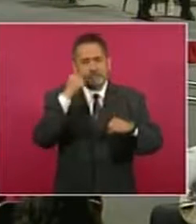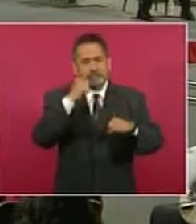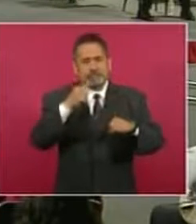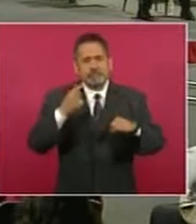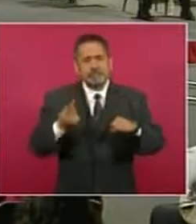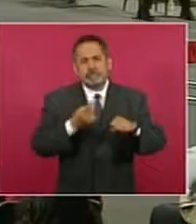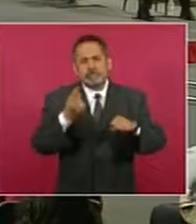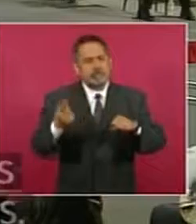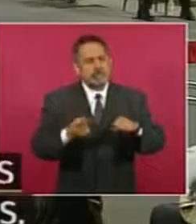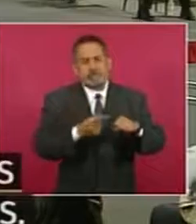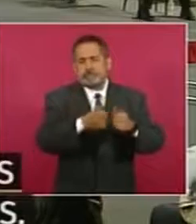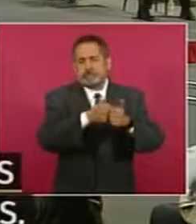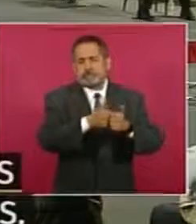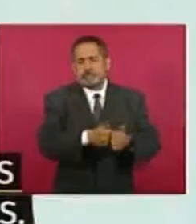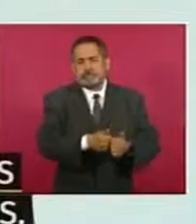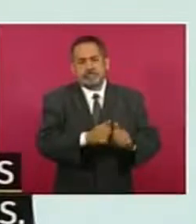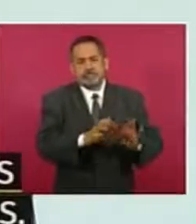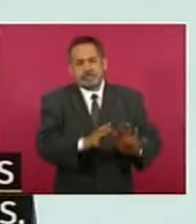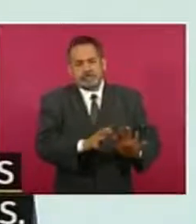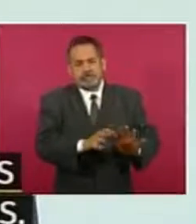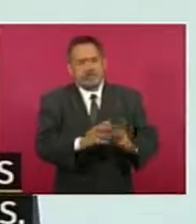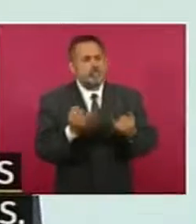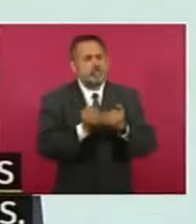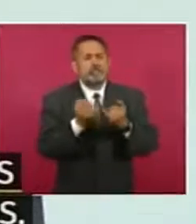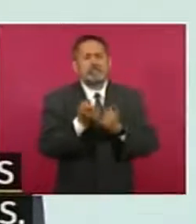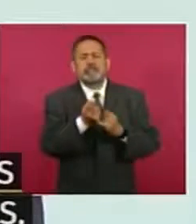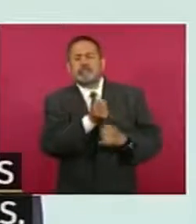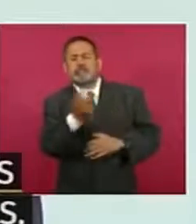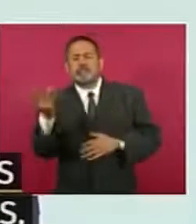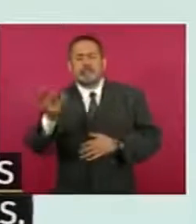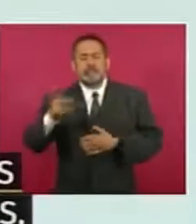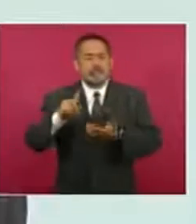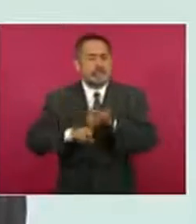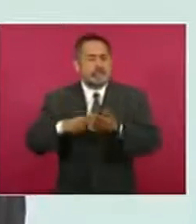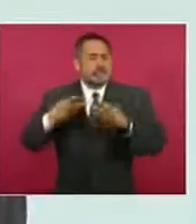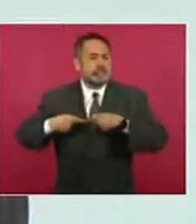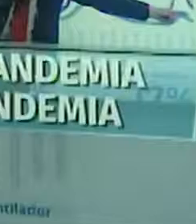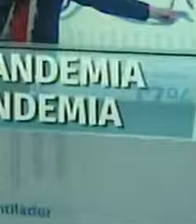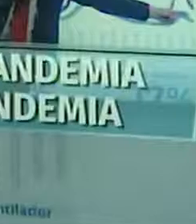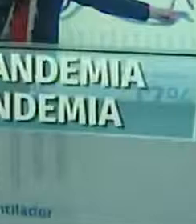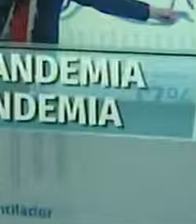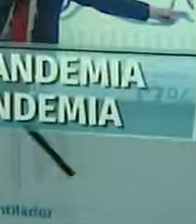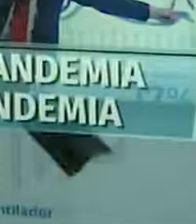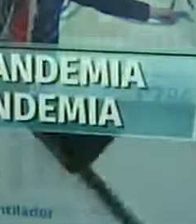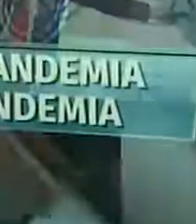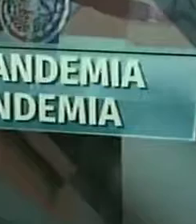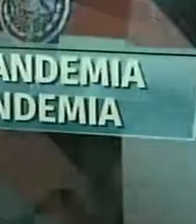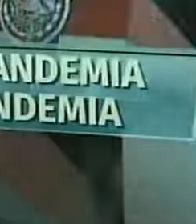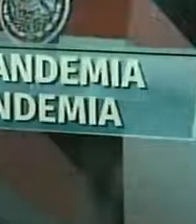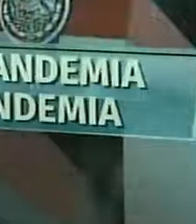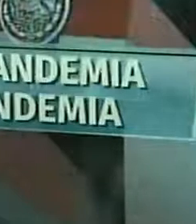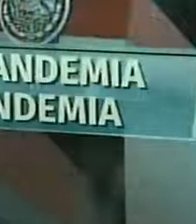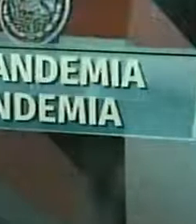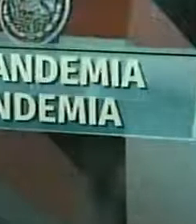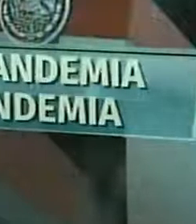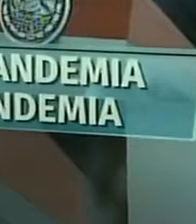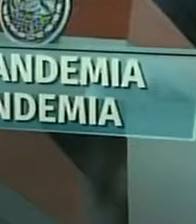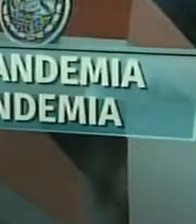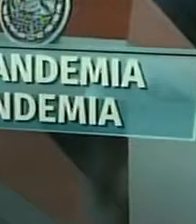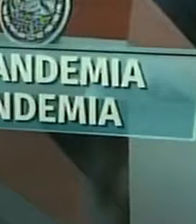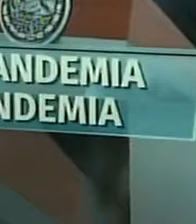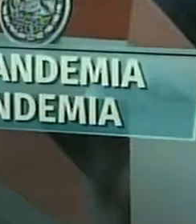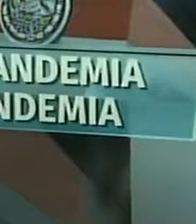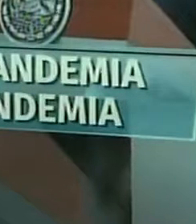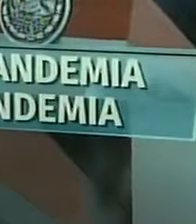no se ha ido casi ninguno de los virus respiratorios que han causado epidemias. ¿Qué significa esto? La doctora